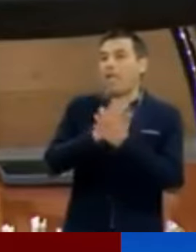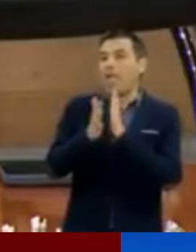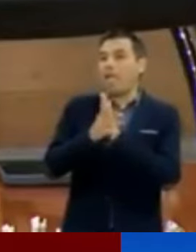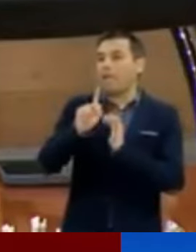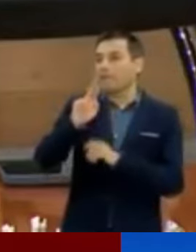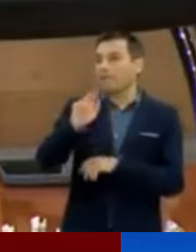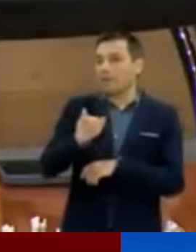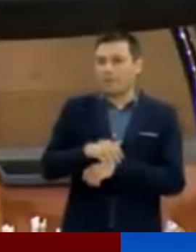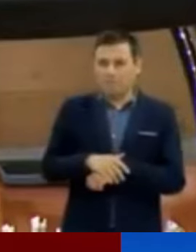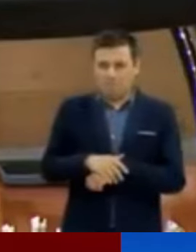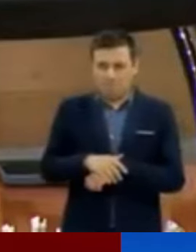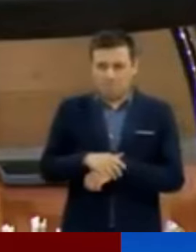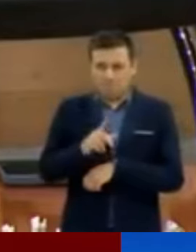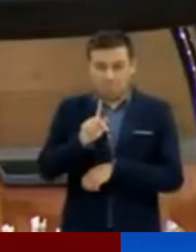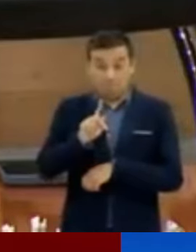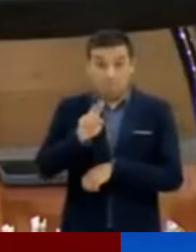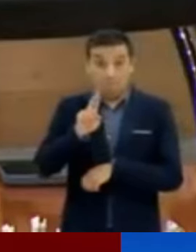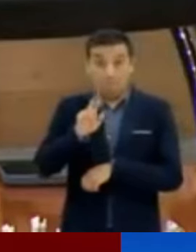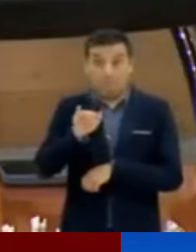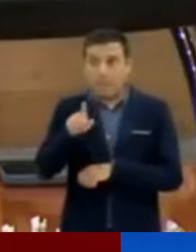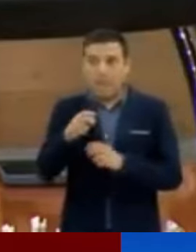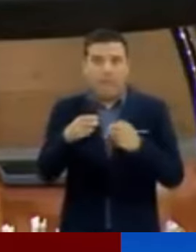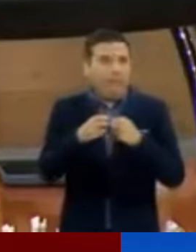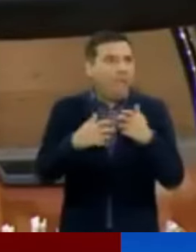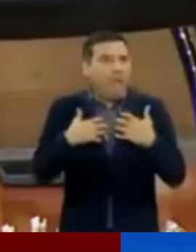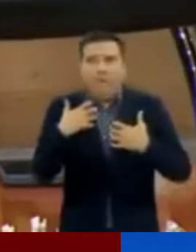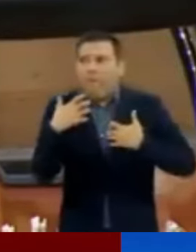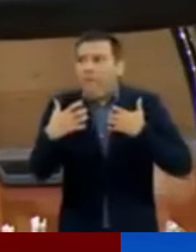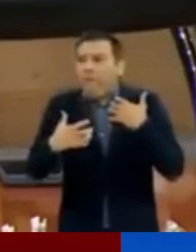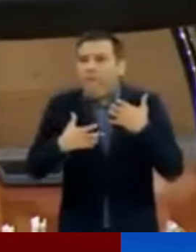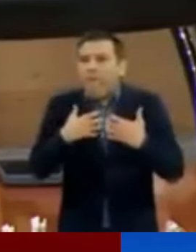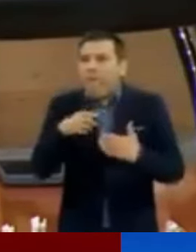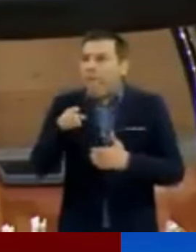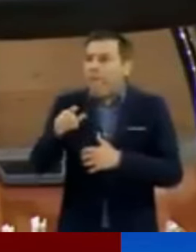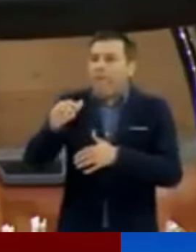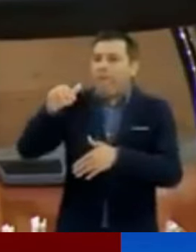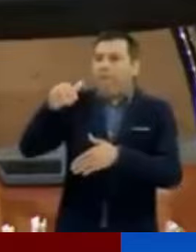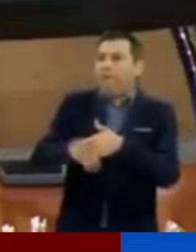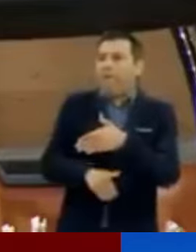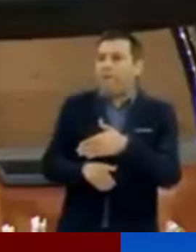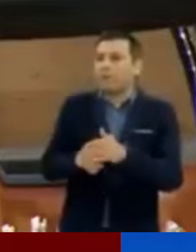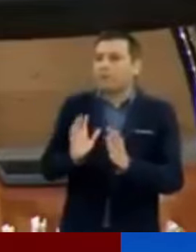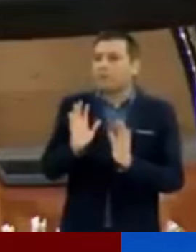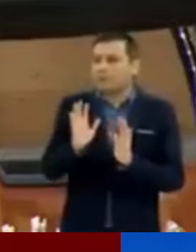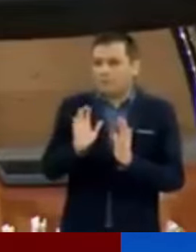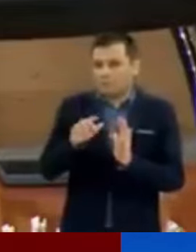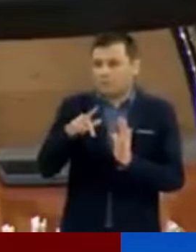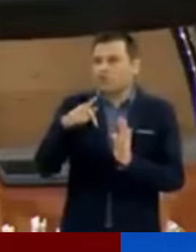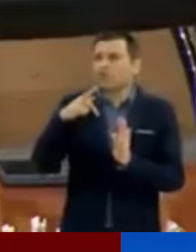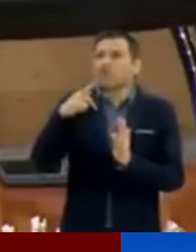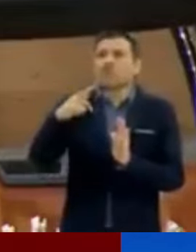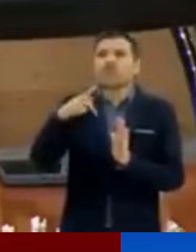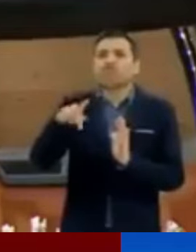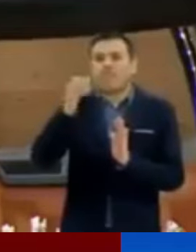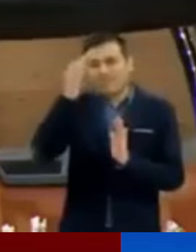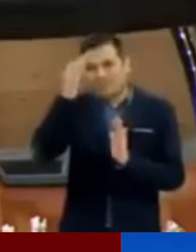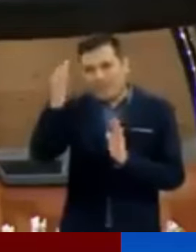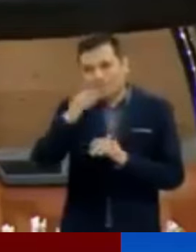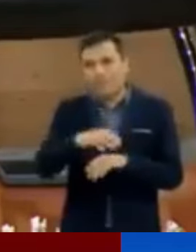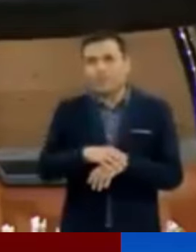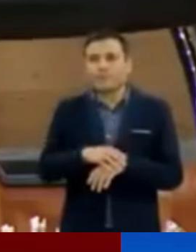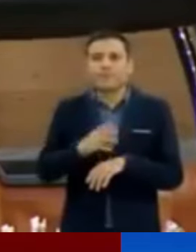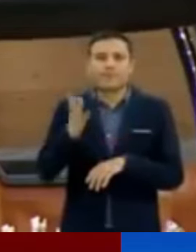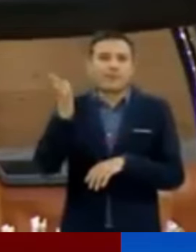PRI. Pues si el PRI en su desesperación de seguir cayendo y cayendo, tiene pautado en los tiempos de radio y televisión spots